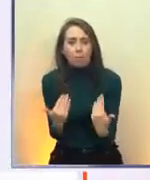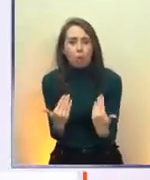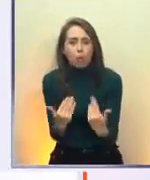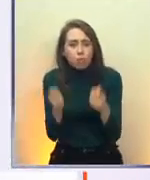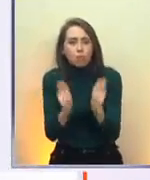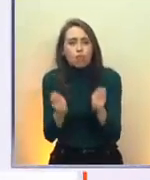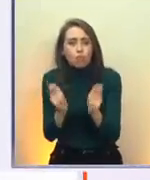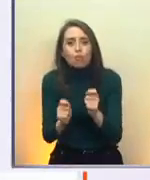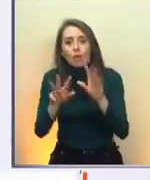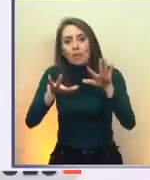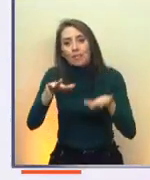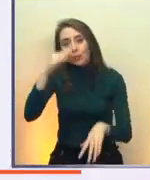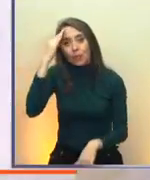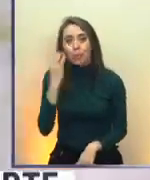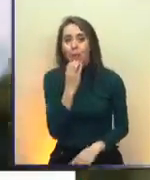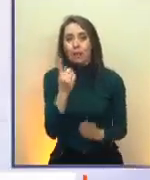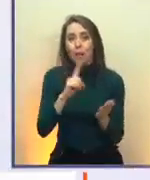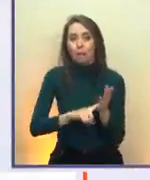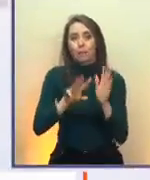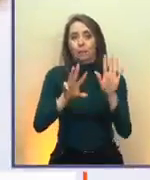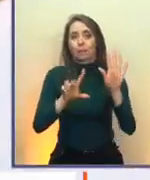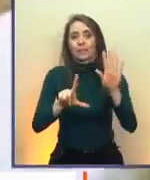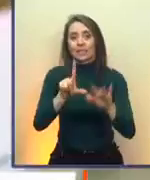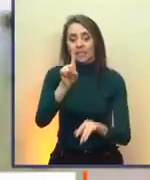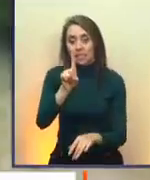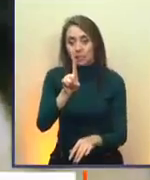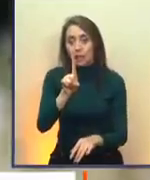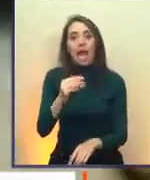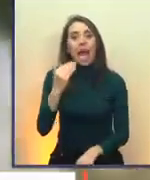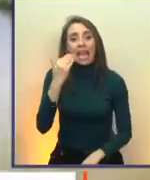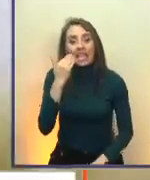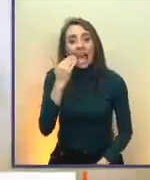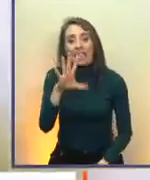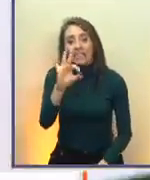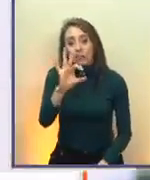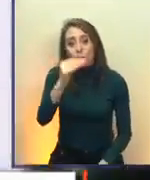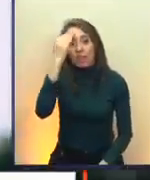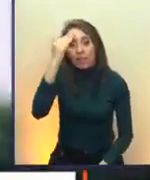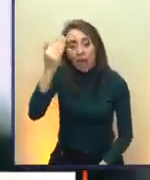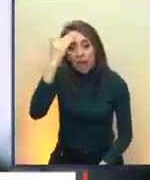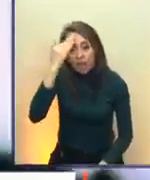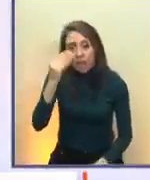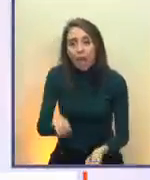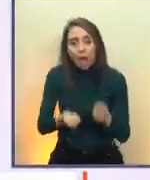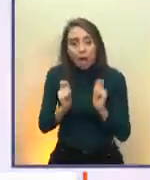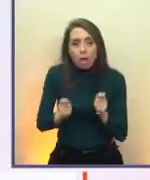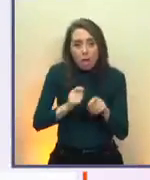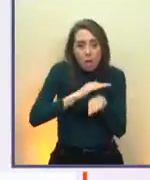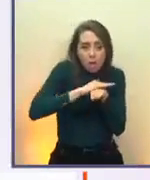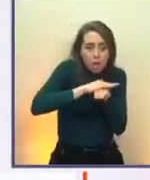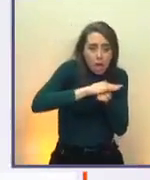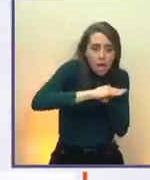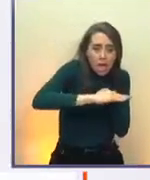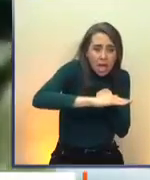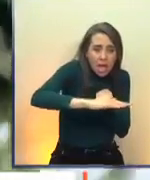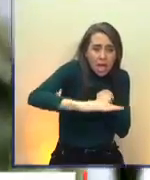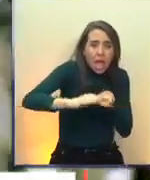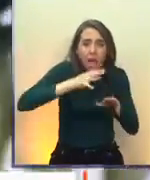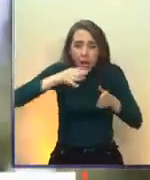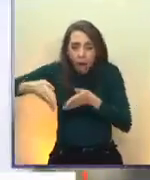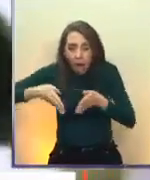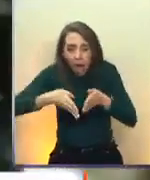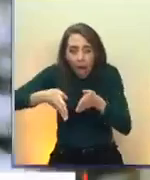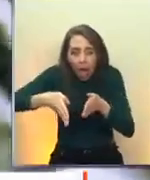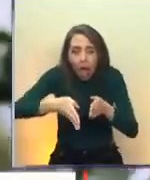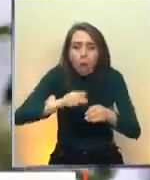El 19 de mayo de 1971, luego de casi 50 días avanzando por el gélido escenario de canales y hielo,